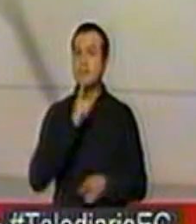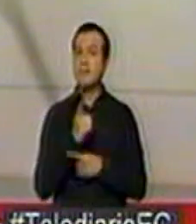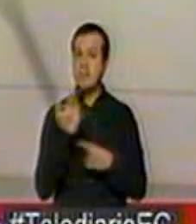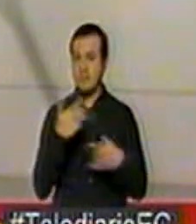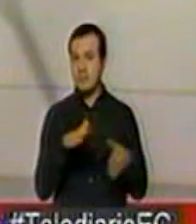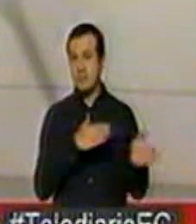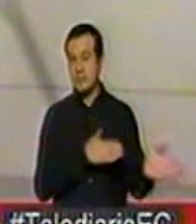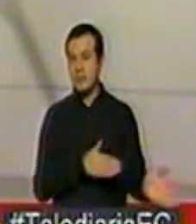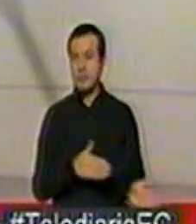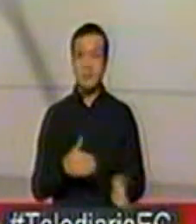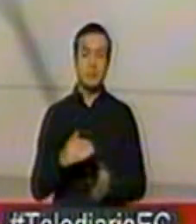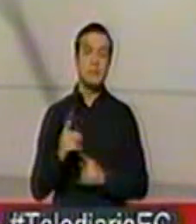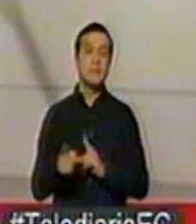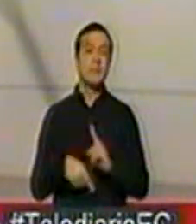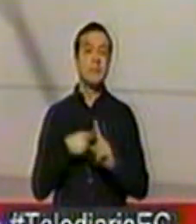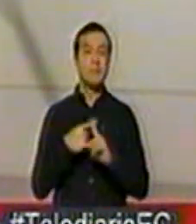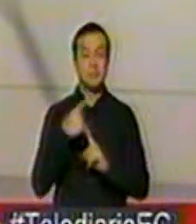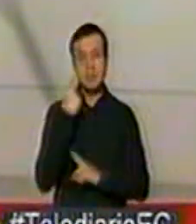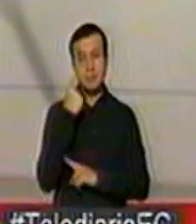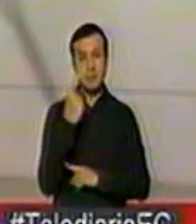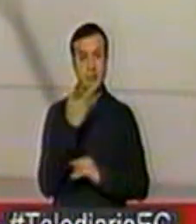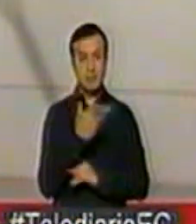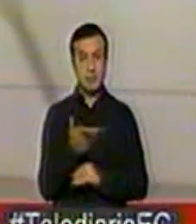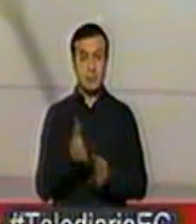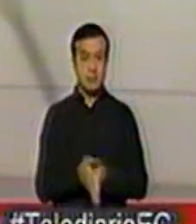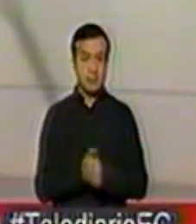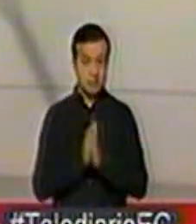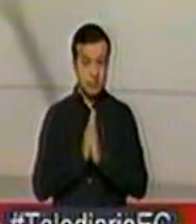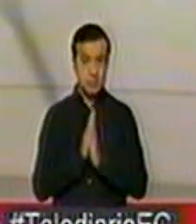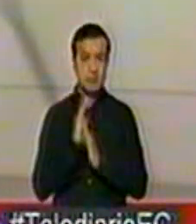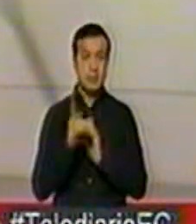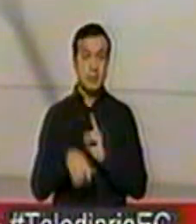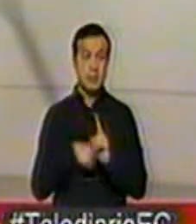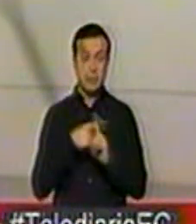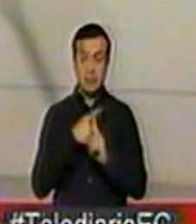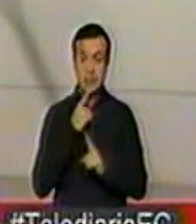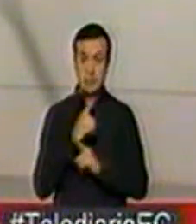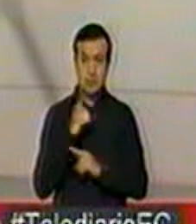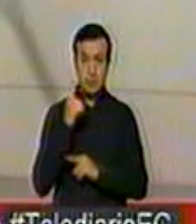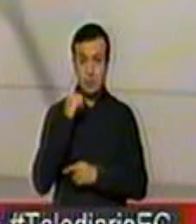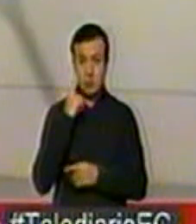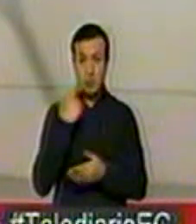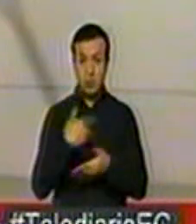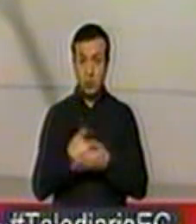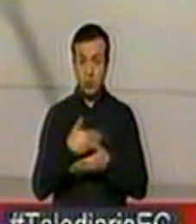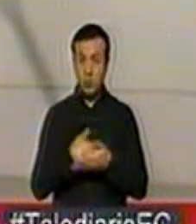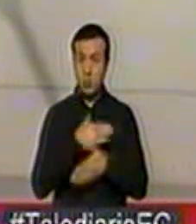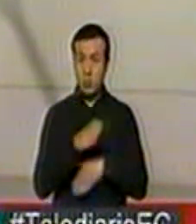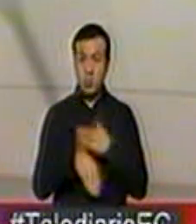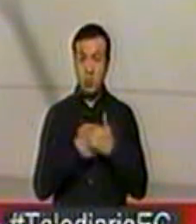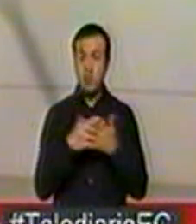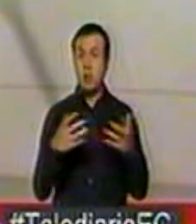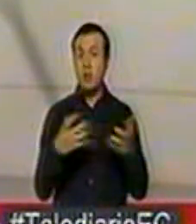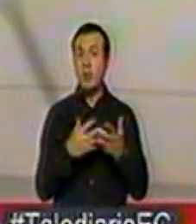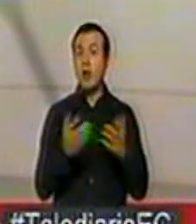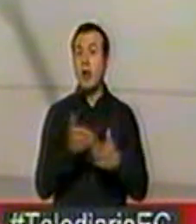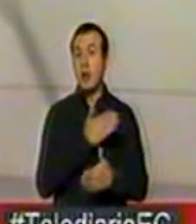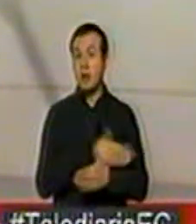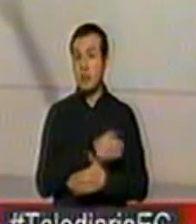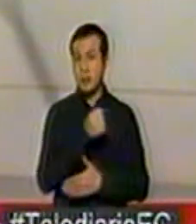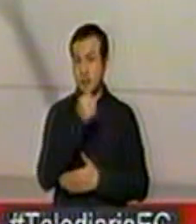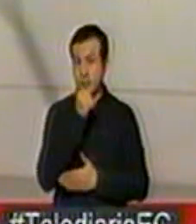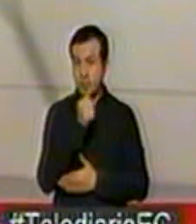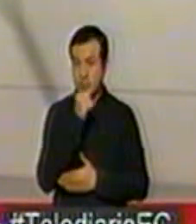con la presentación de esta solicitud y subir los documentos. Va a haber una entrevista.